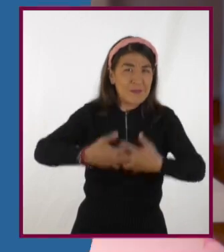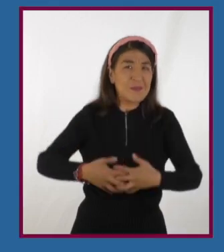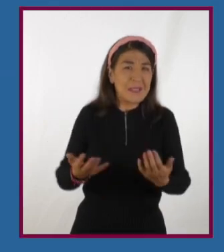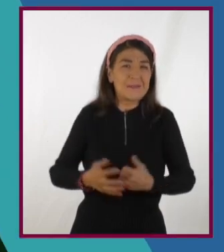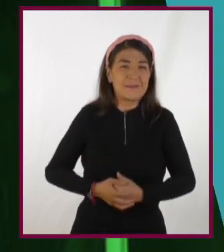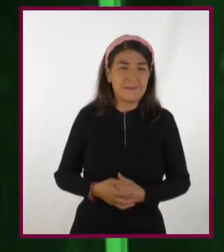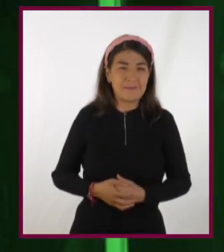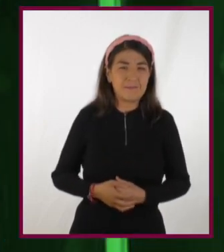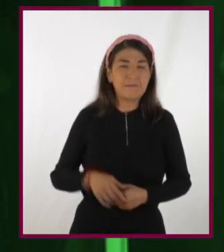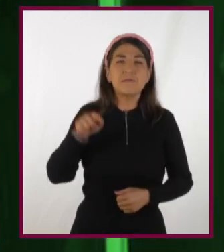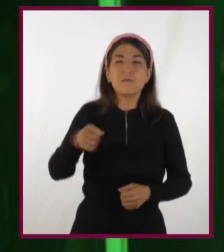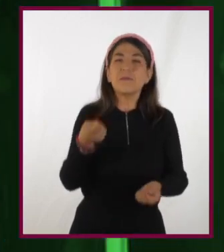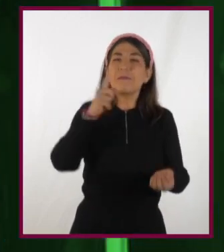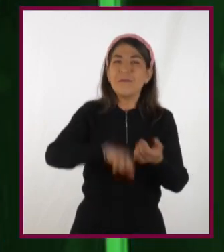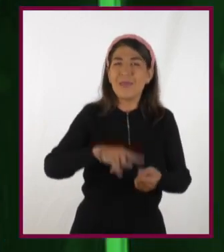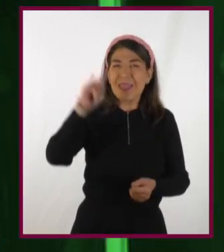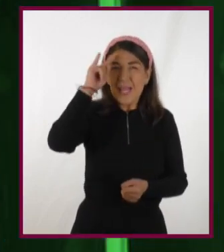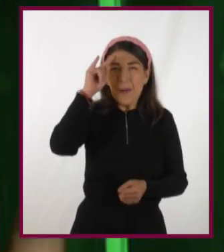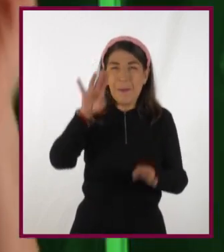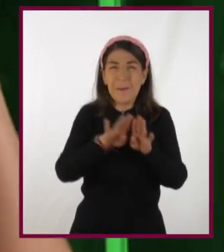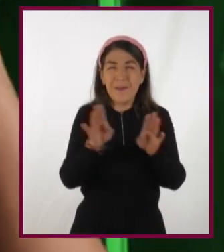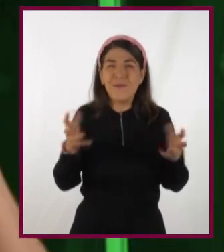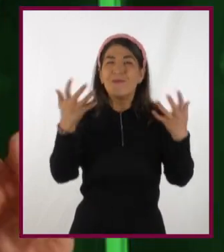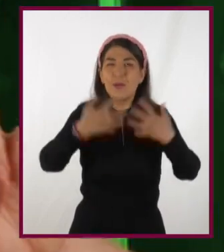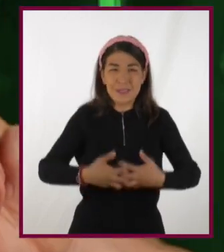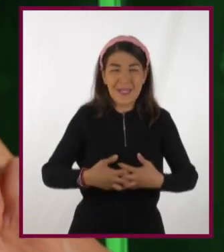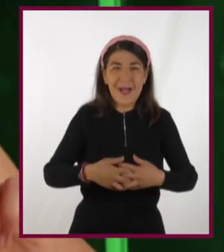Ismara. En el funcionamiento del diablillo